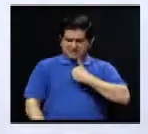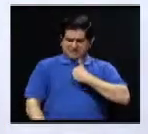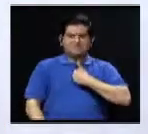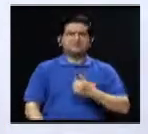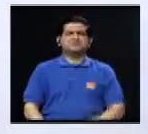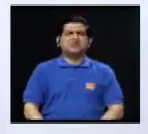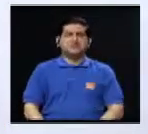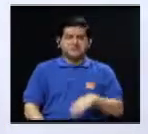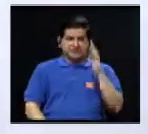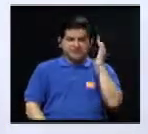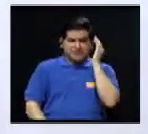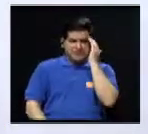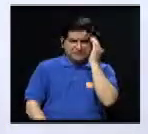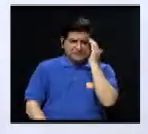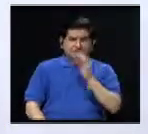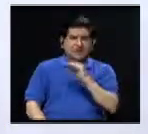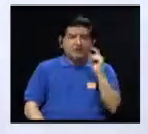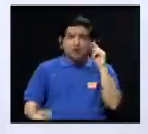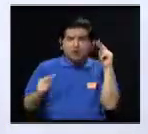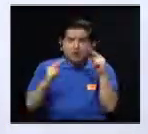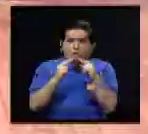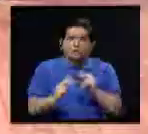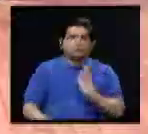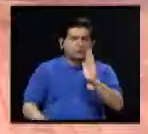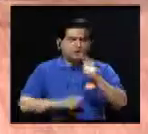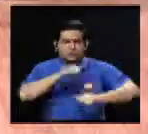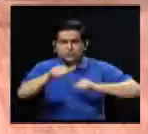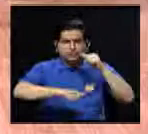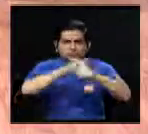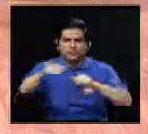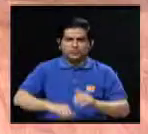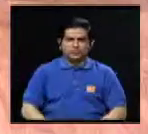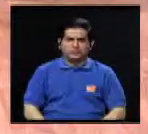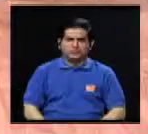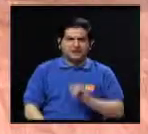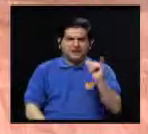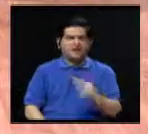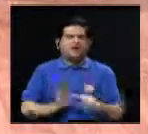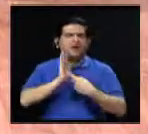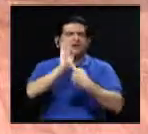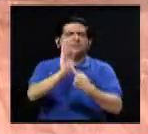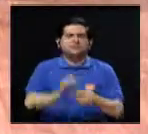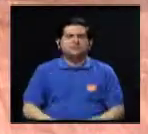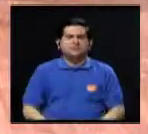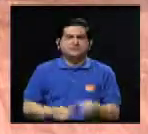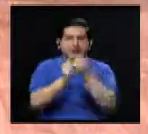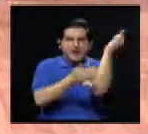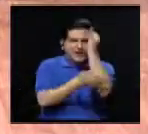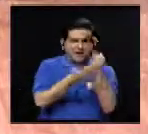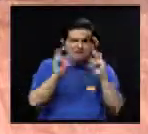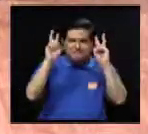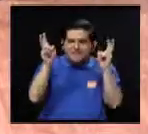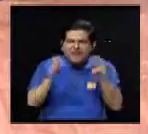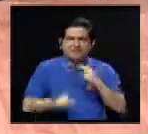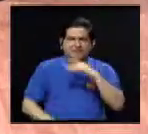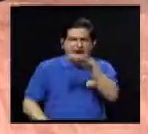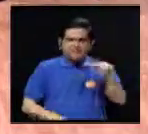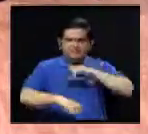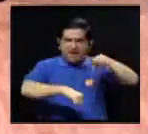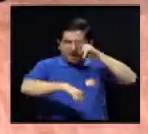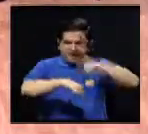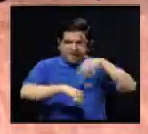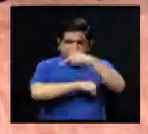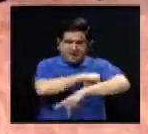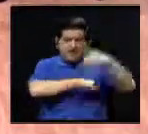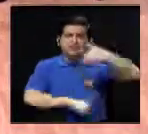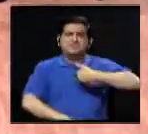y de conocer, darse a conocer, dar a conocer sus luchas y dar a conocer un mapa de la realidad nacional, lo que está pasando en